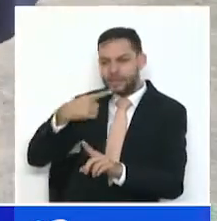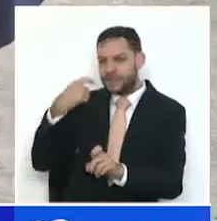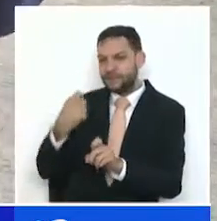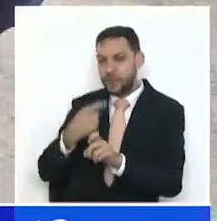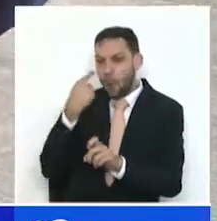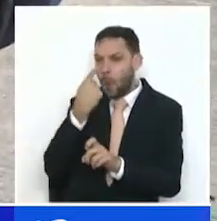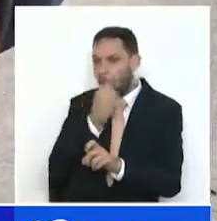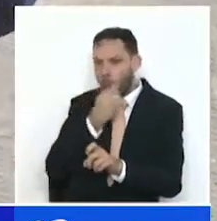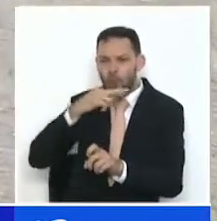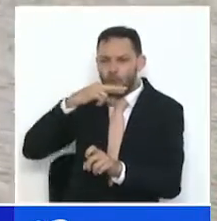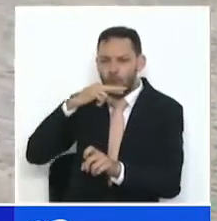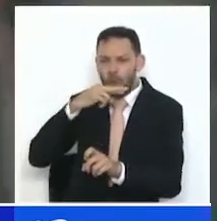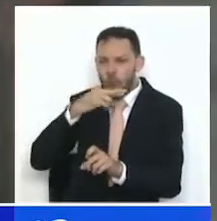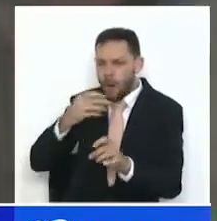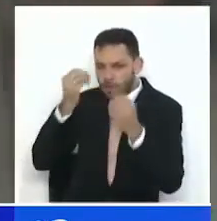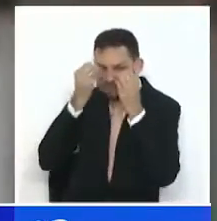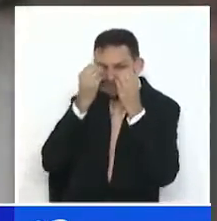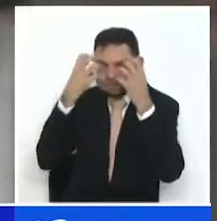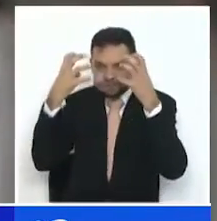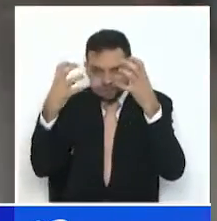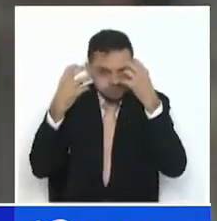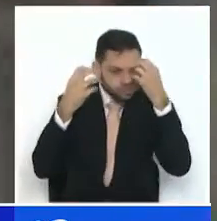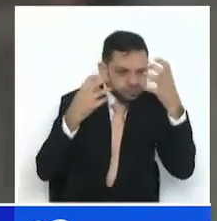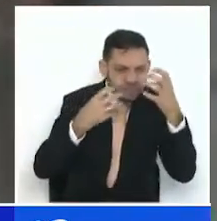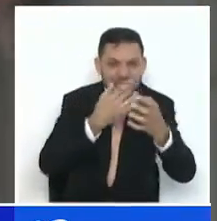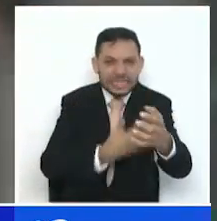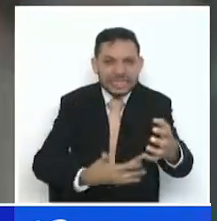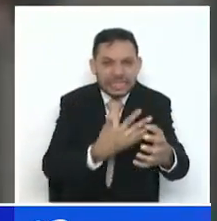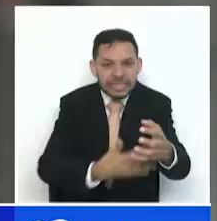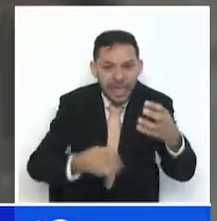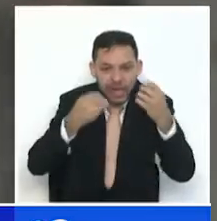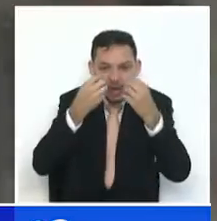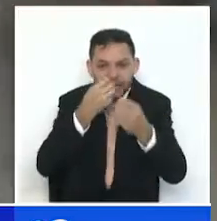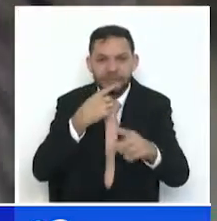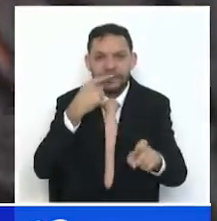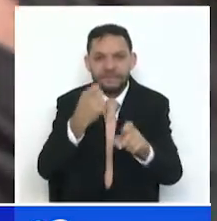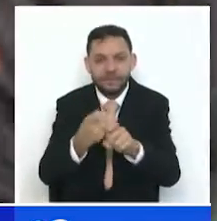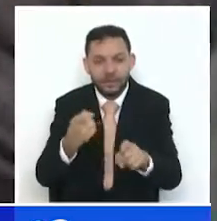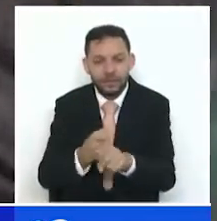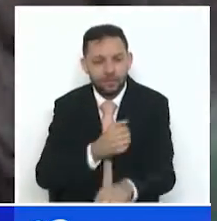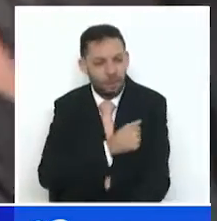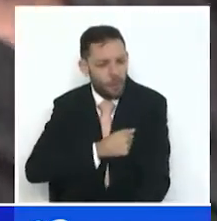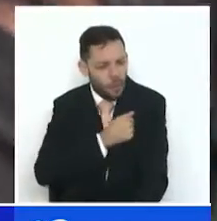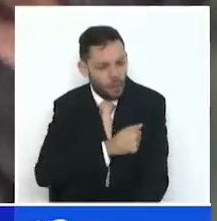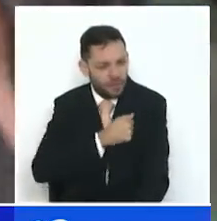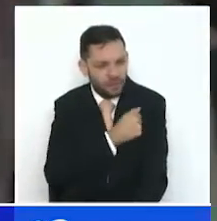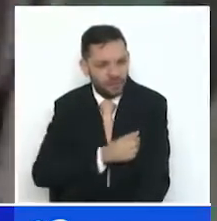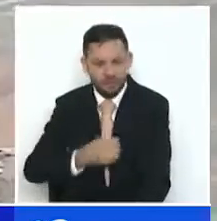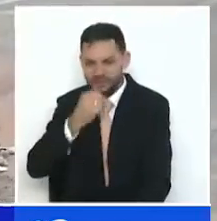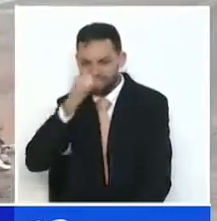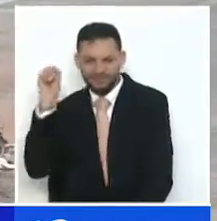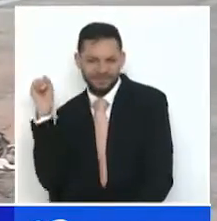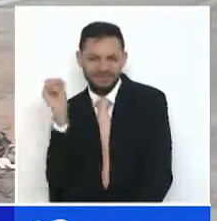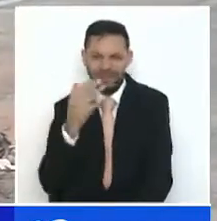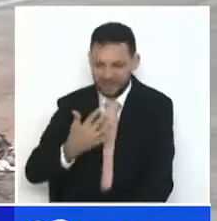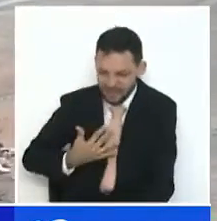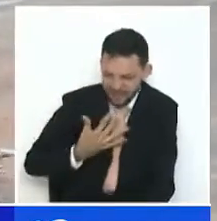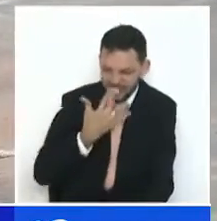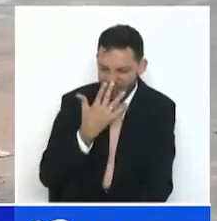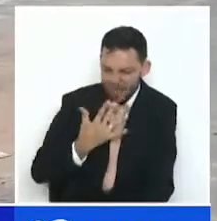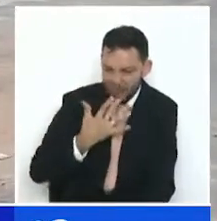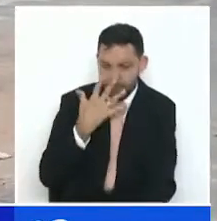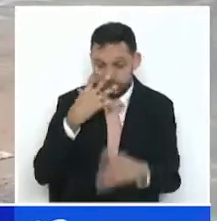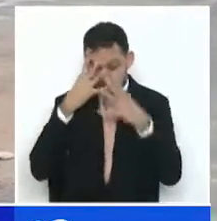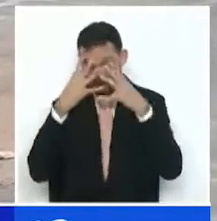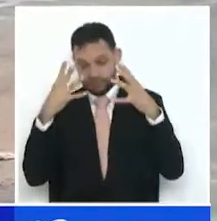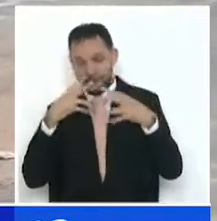se me pusieron horriblemente hinchados, yo botaba sangre por los ojos. Entonces, por favor, que dejen de tirar eso vencido. Los enfrentamientos de la